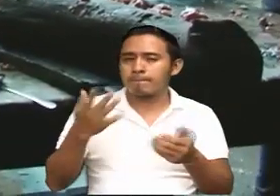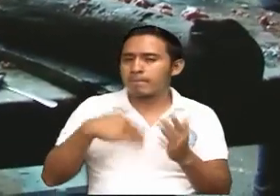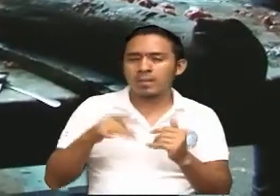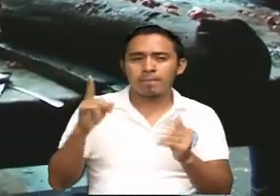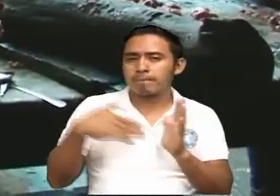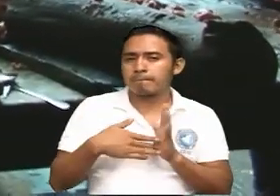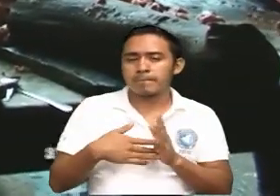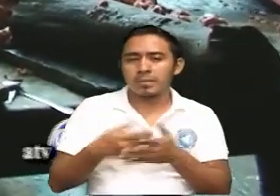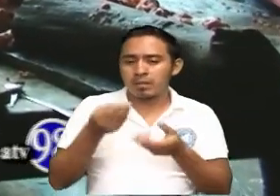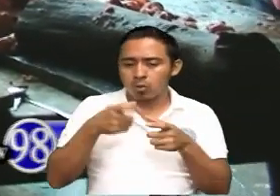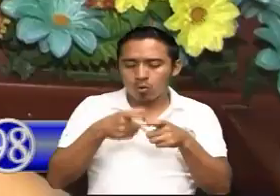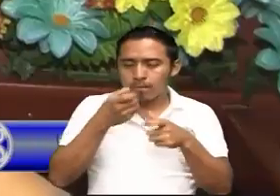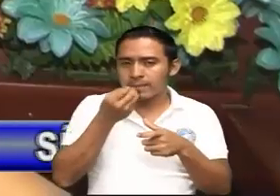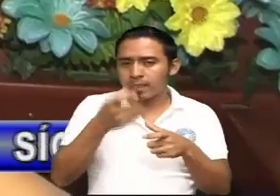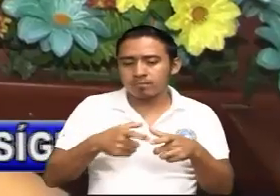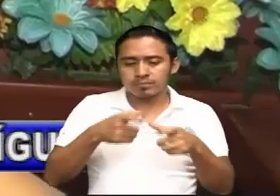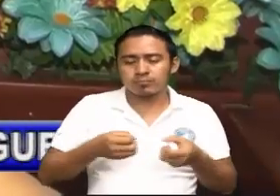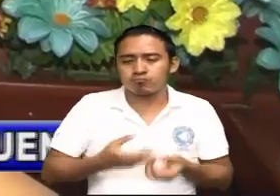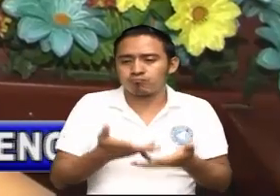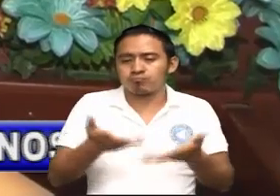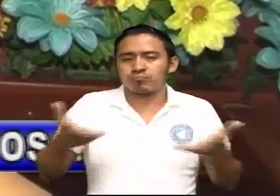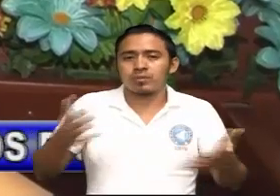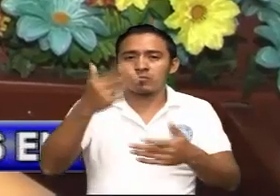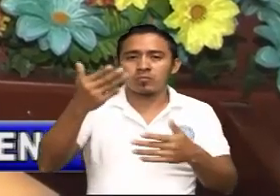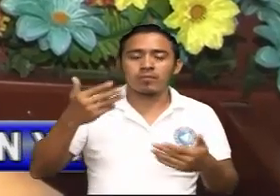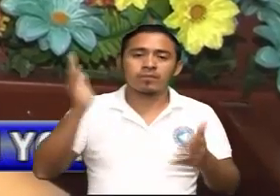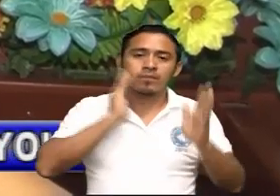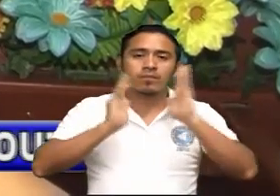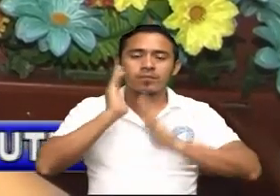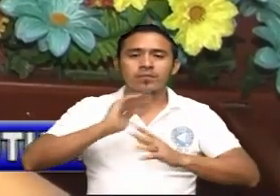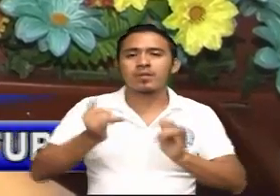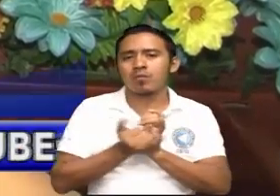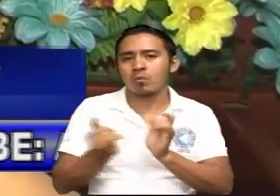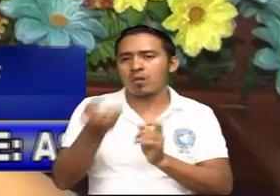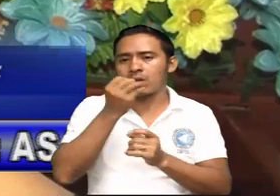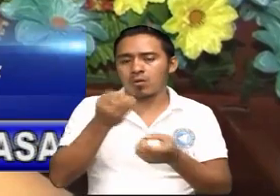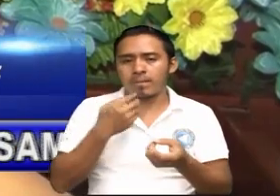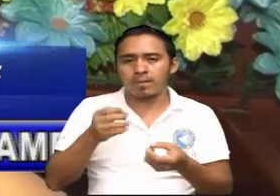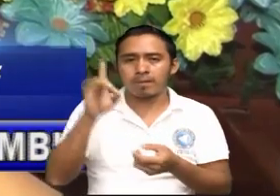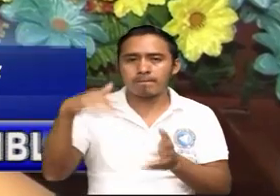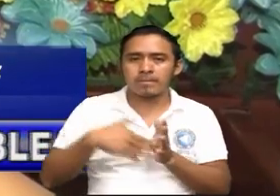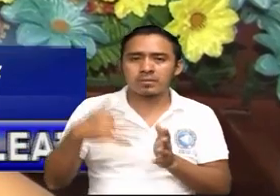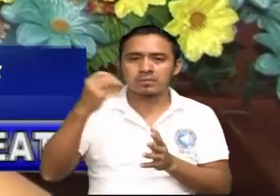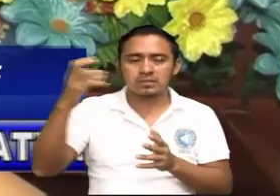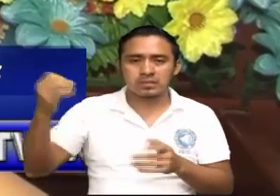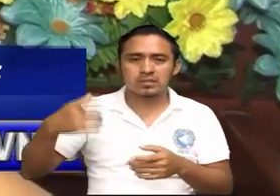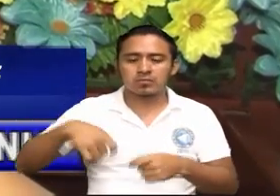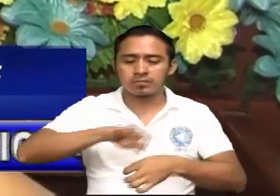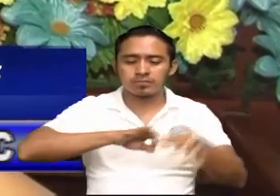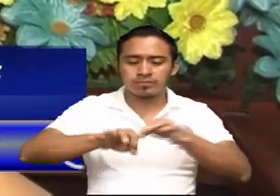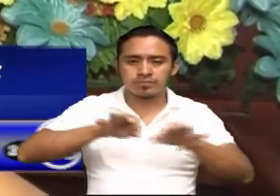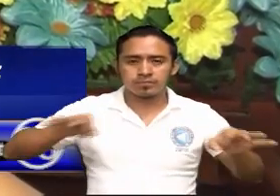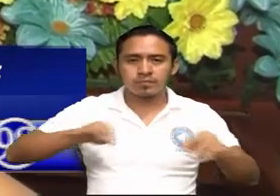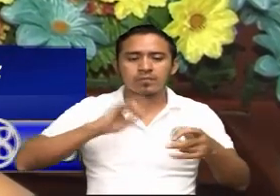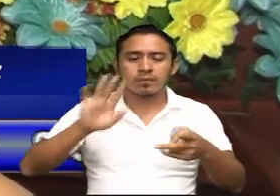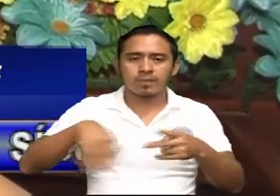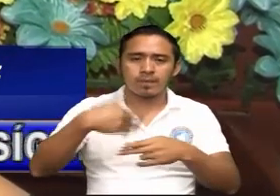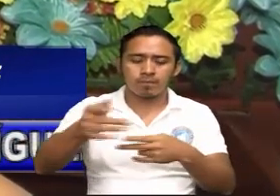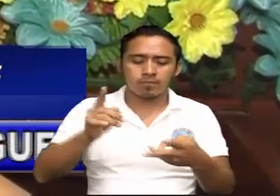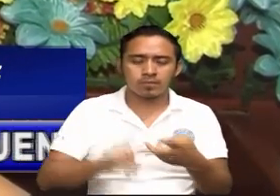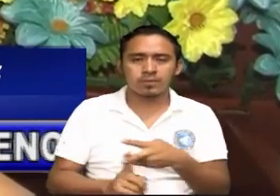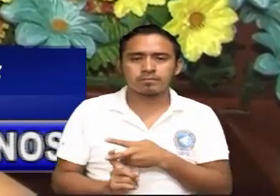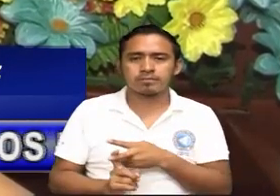de las bebidas tradicionales. El día 9 de agosto tenemos lo que es repartición de 1,500 nacatamales. Posteriormente se hace el